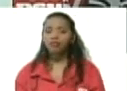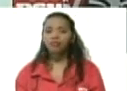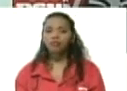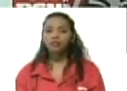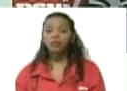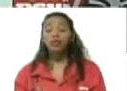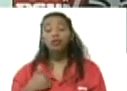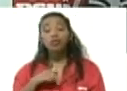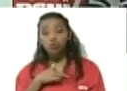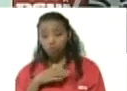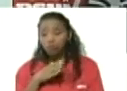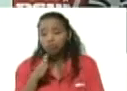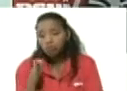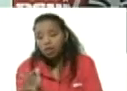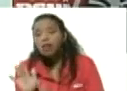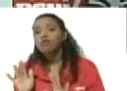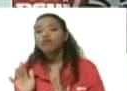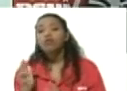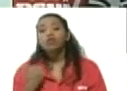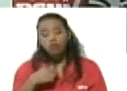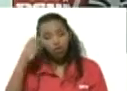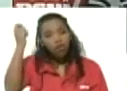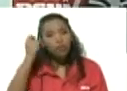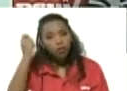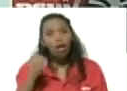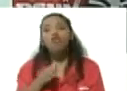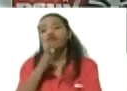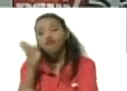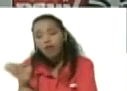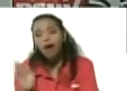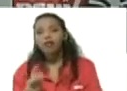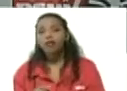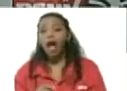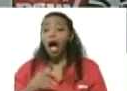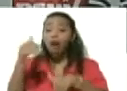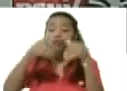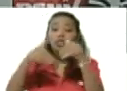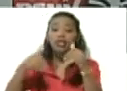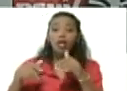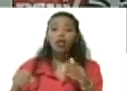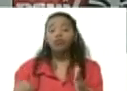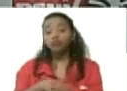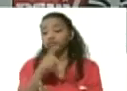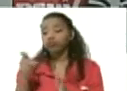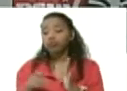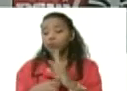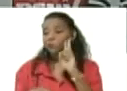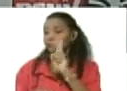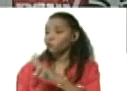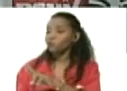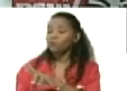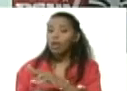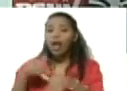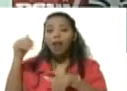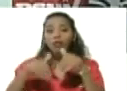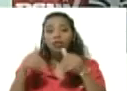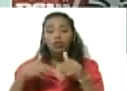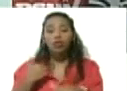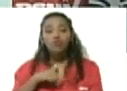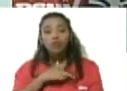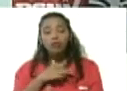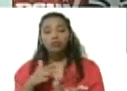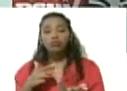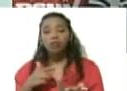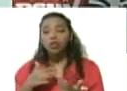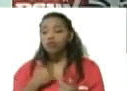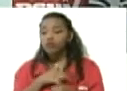Y nosotros fuimos, nuestros diputados fueron y se instalaron. Hubo una votación, fue determinante la votación de nuestra, que somos